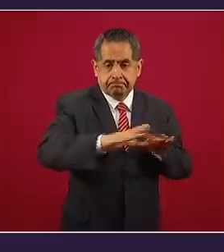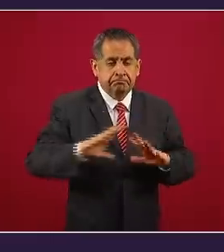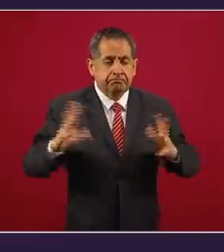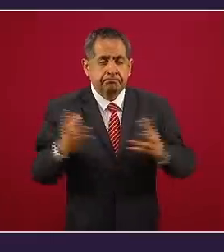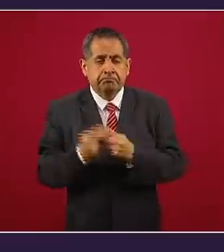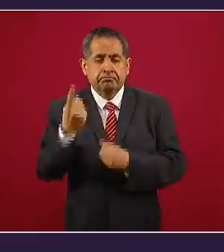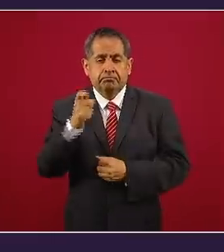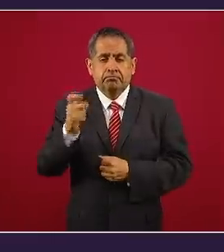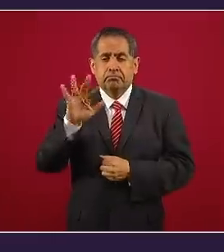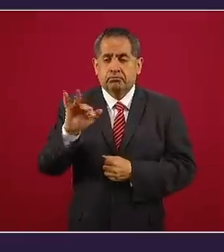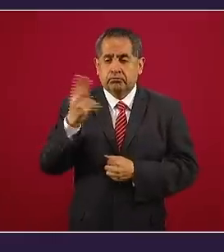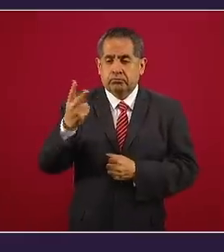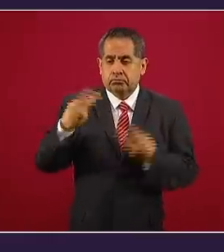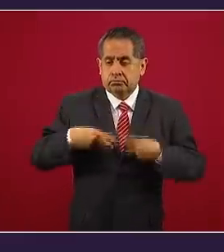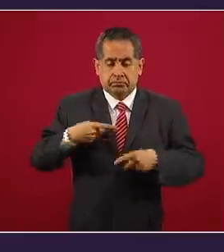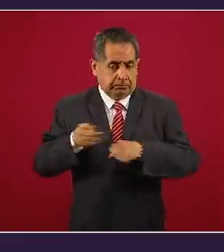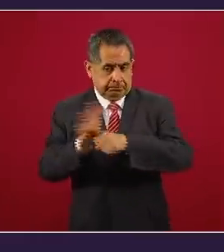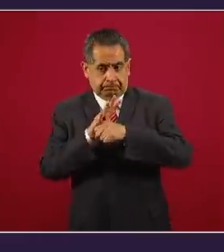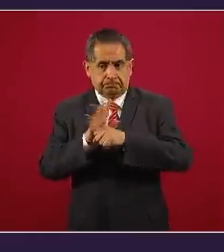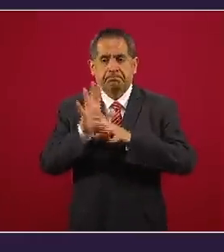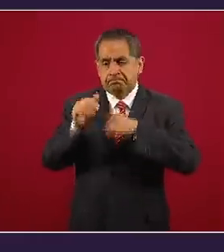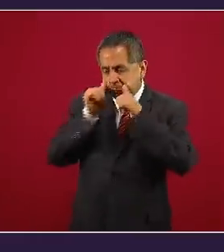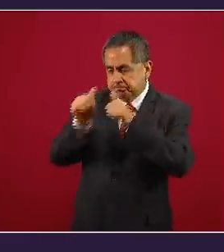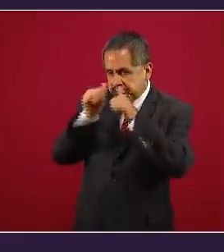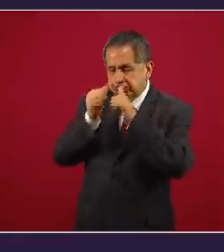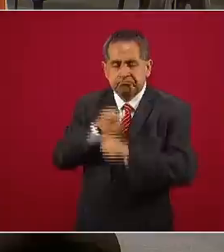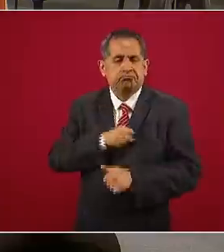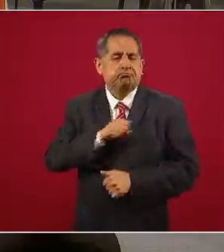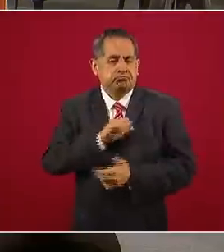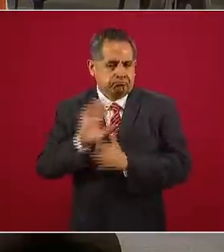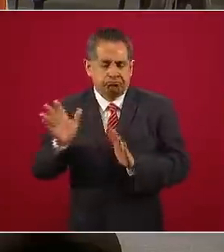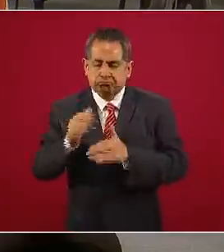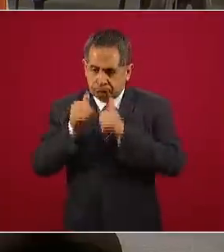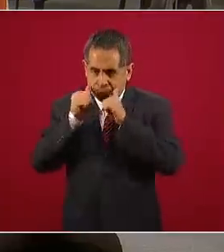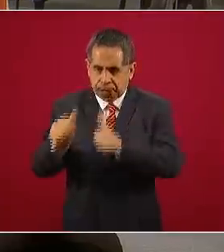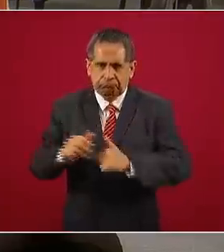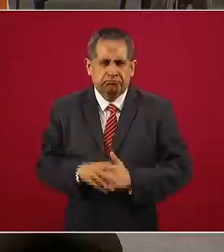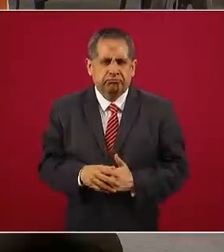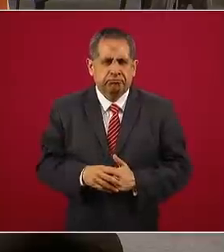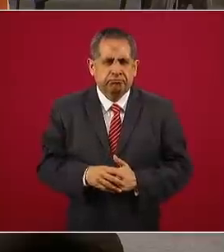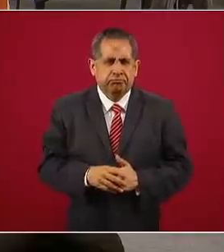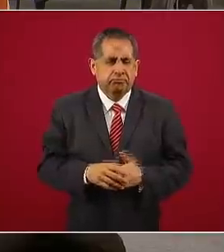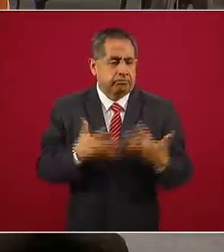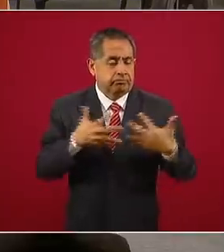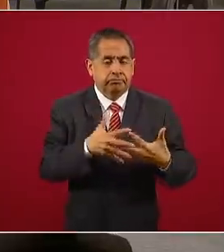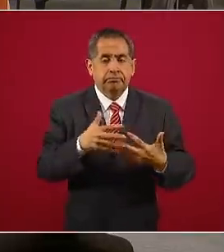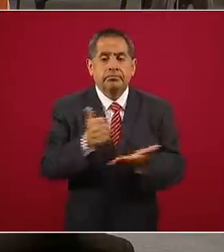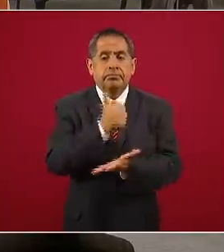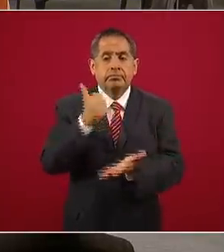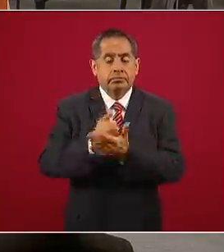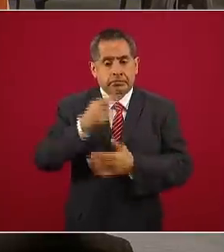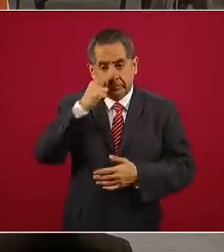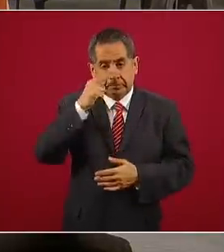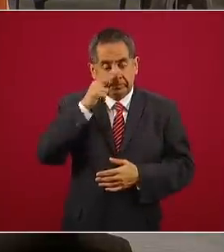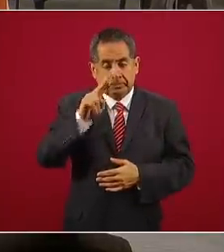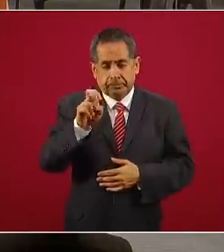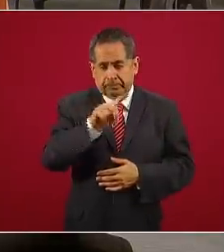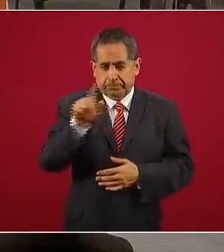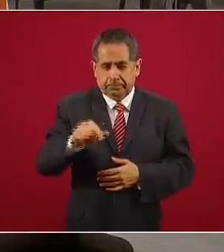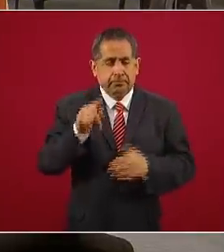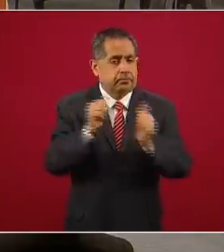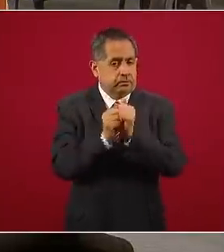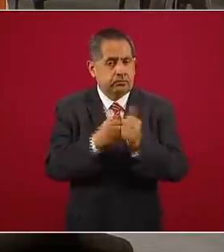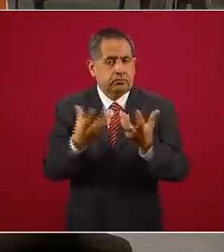pacientes cubit han sido atendidos siguiente en el crit en ciudad nezahualcóyotl de la mano del instituto